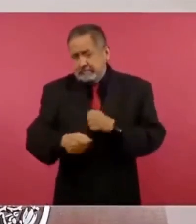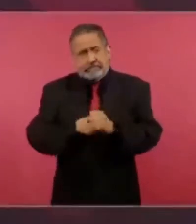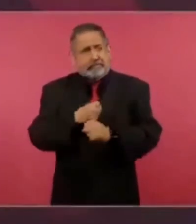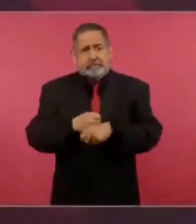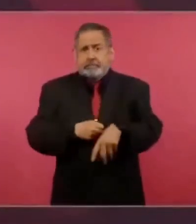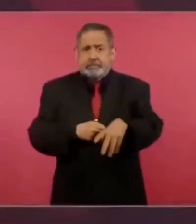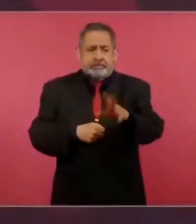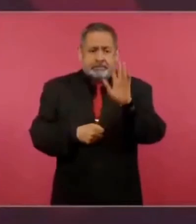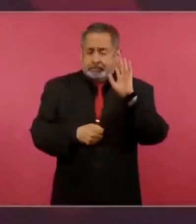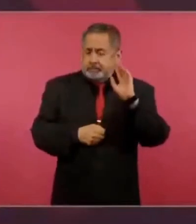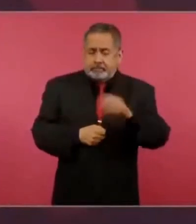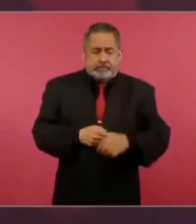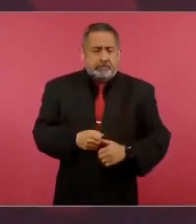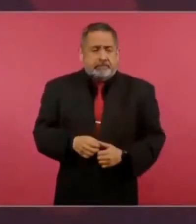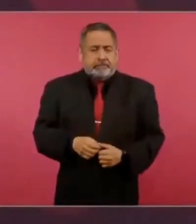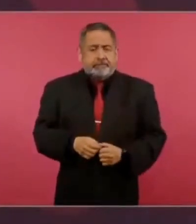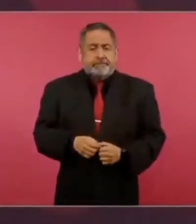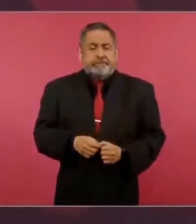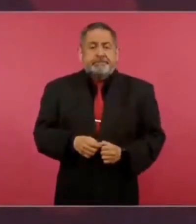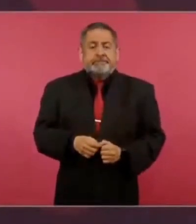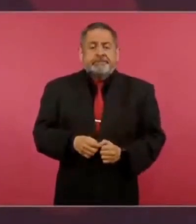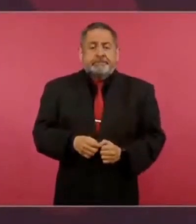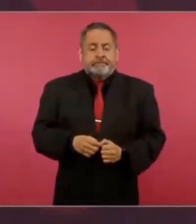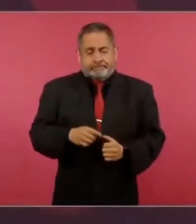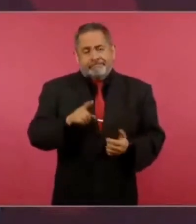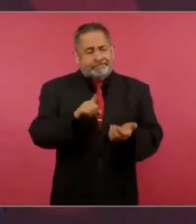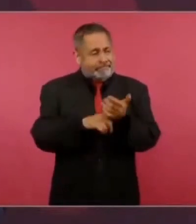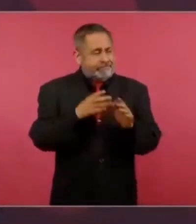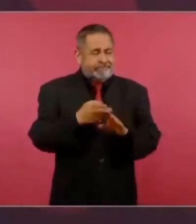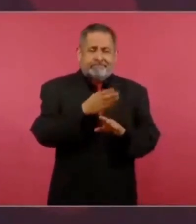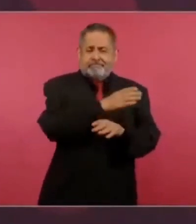de una crisis